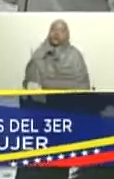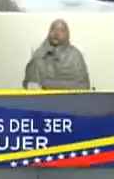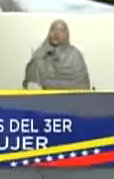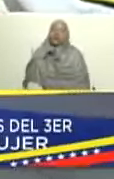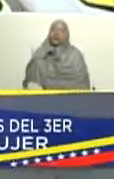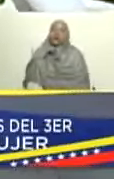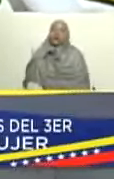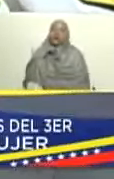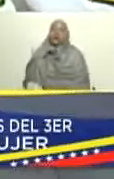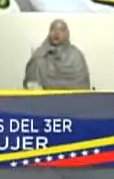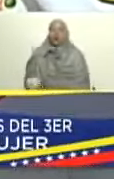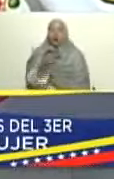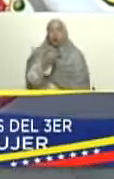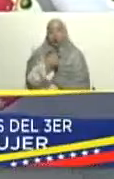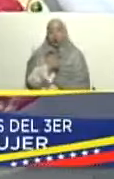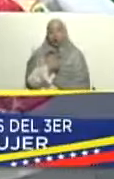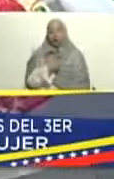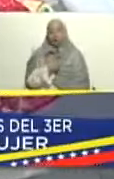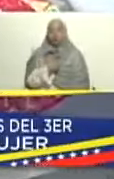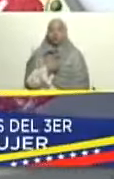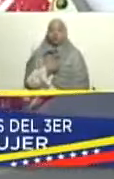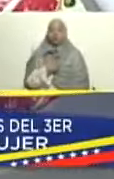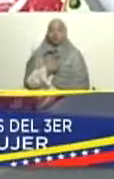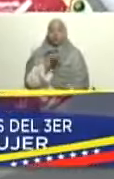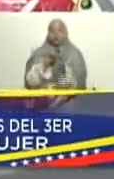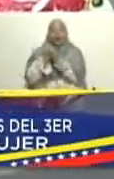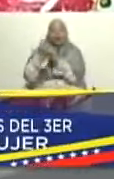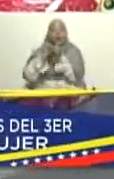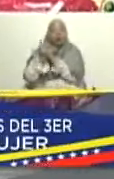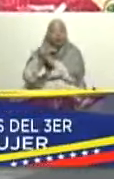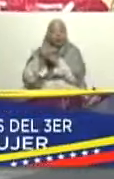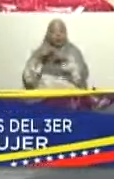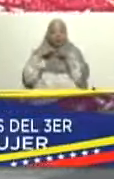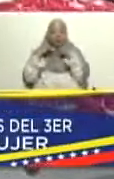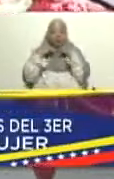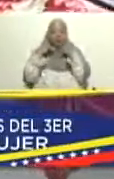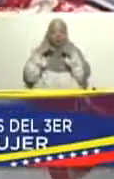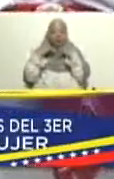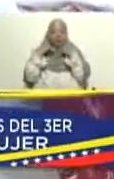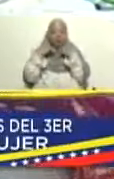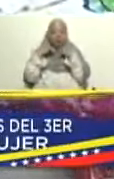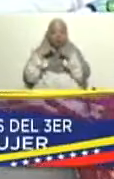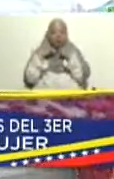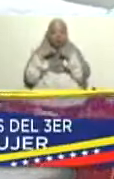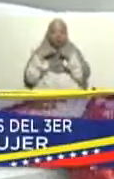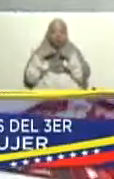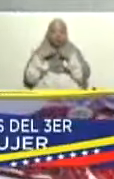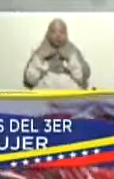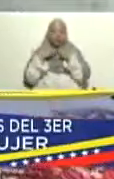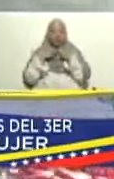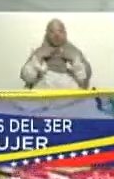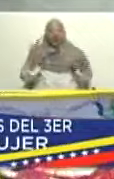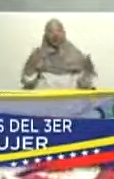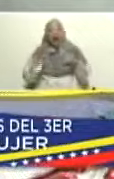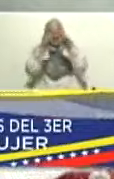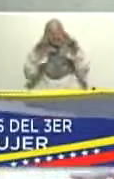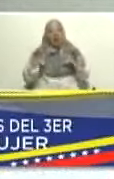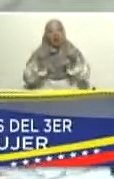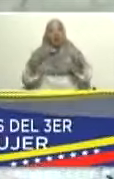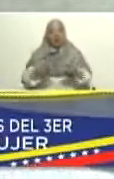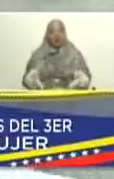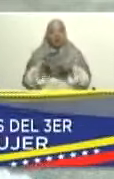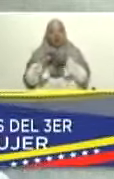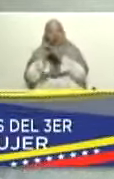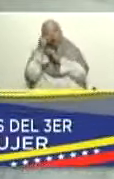yo trabajo con confección de ropa deportiva más que todo. Ahorita nos estamos dedicando a las pijamas por la época de